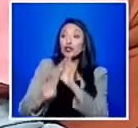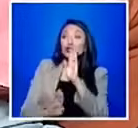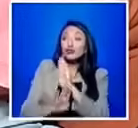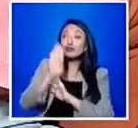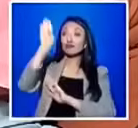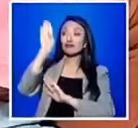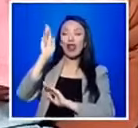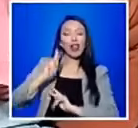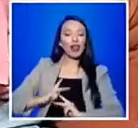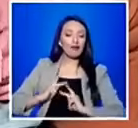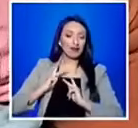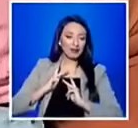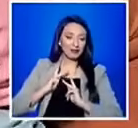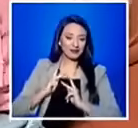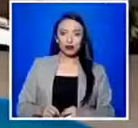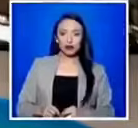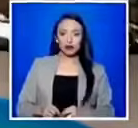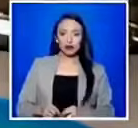vida.